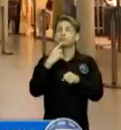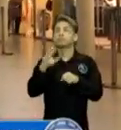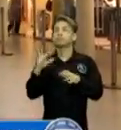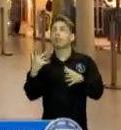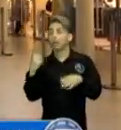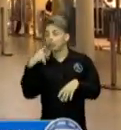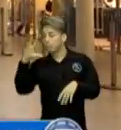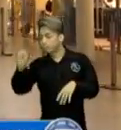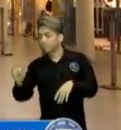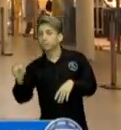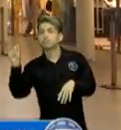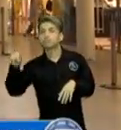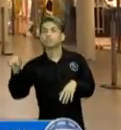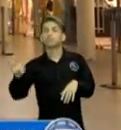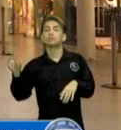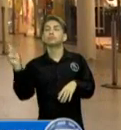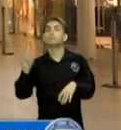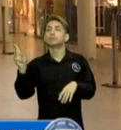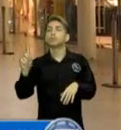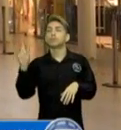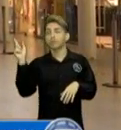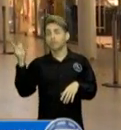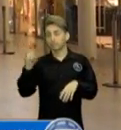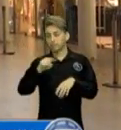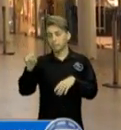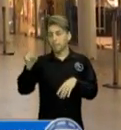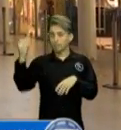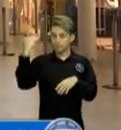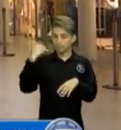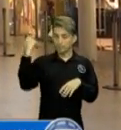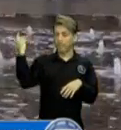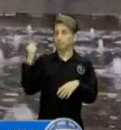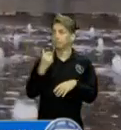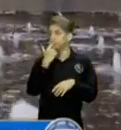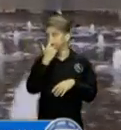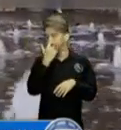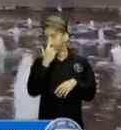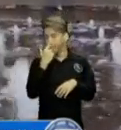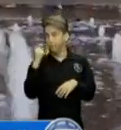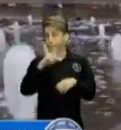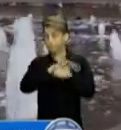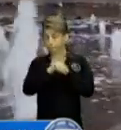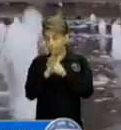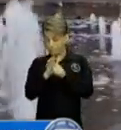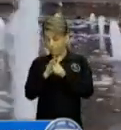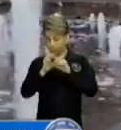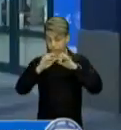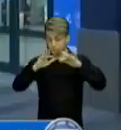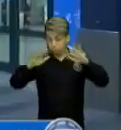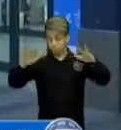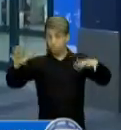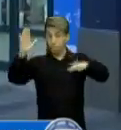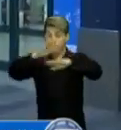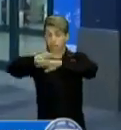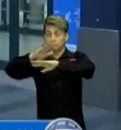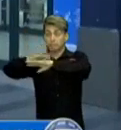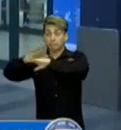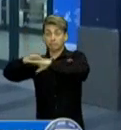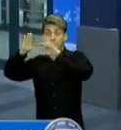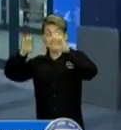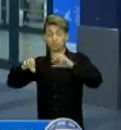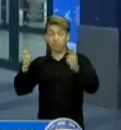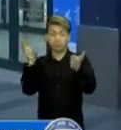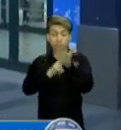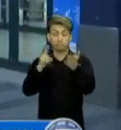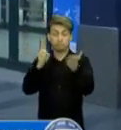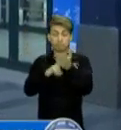por primera vez en Kent la semana pasada y su propagación está aumentando más rápido que la previamente existente. Por